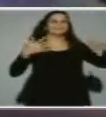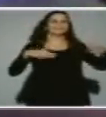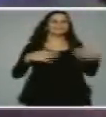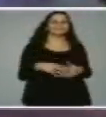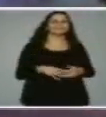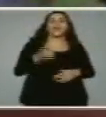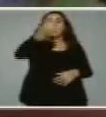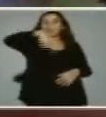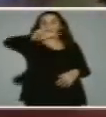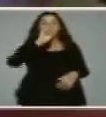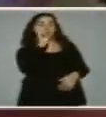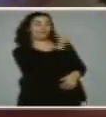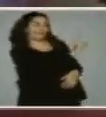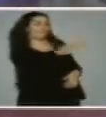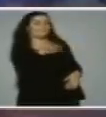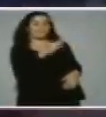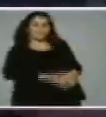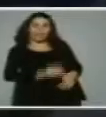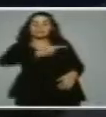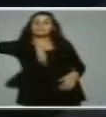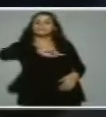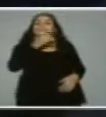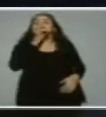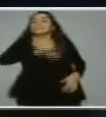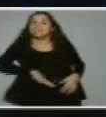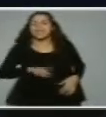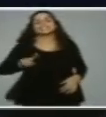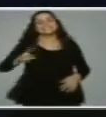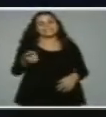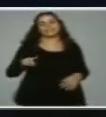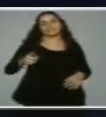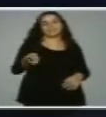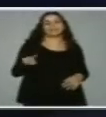Carnaval con ustedes pueden